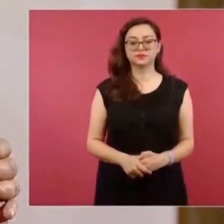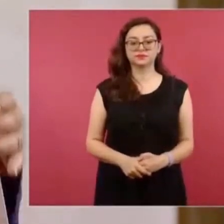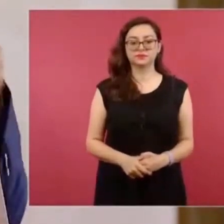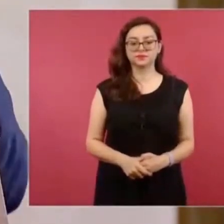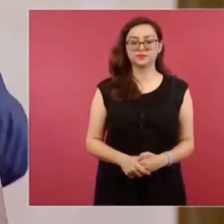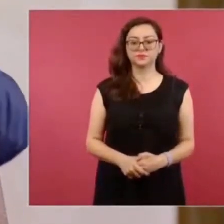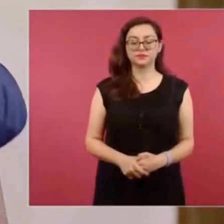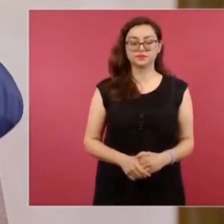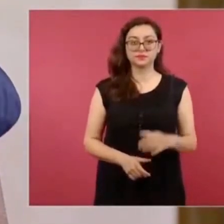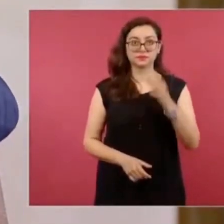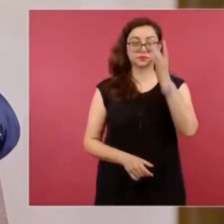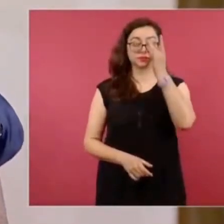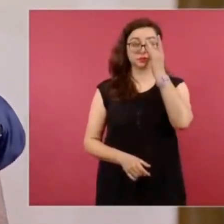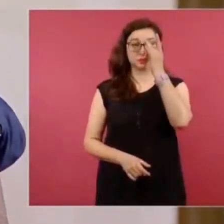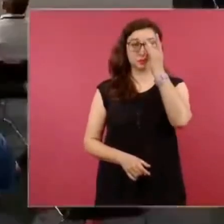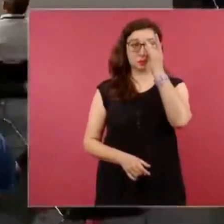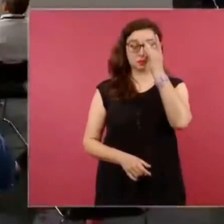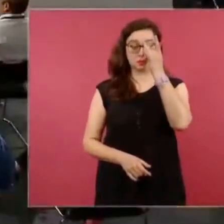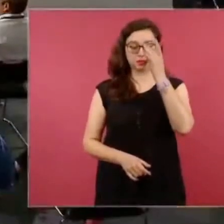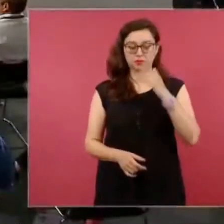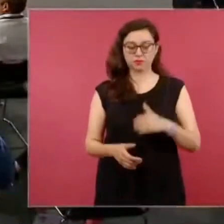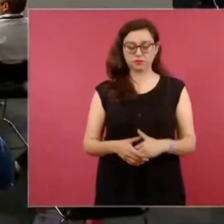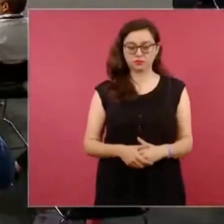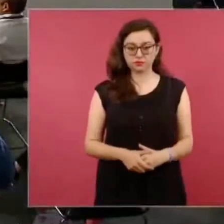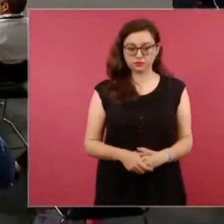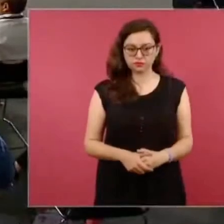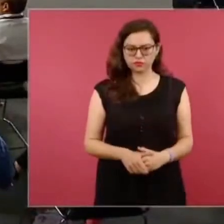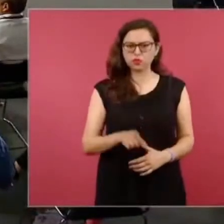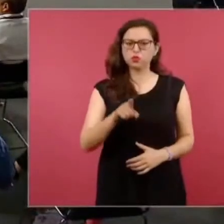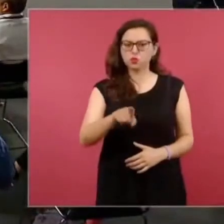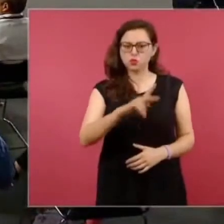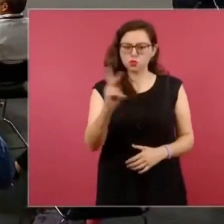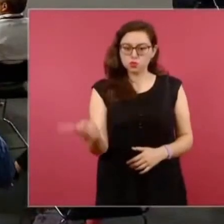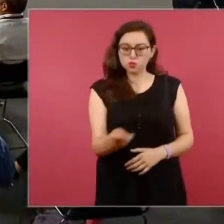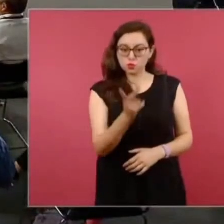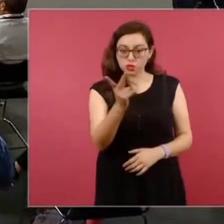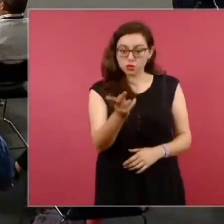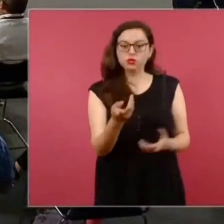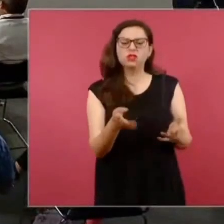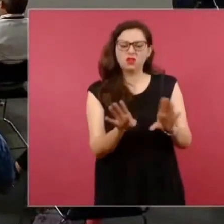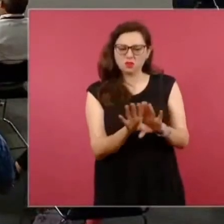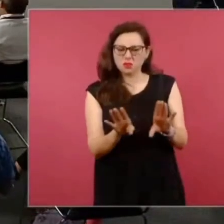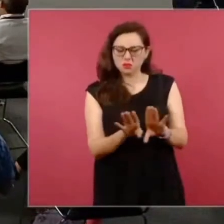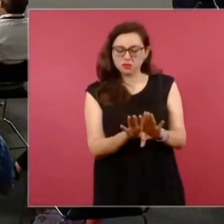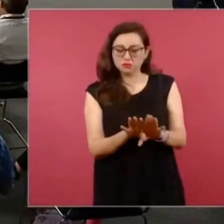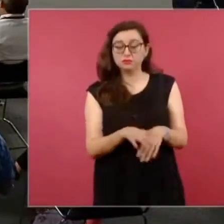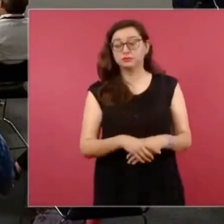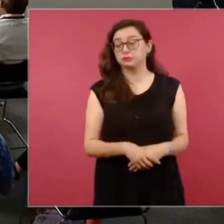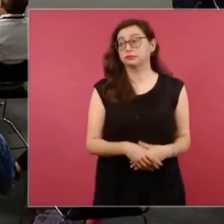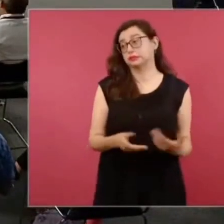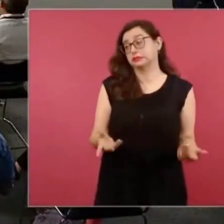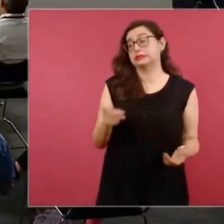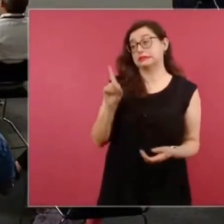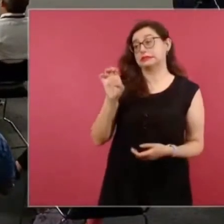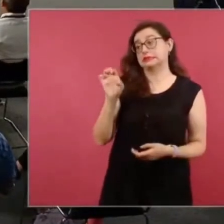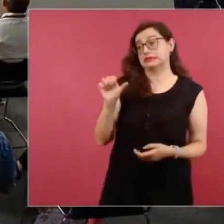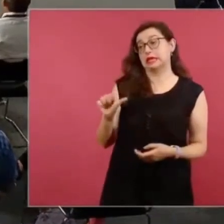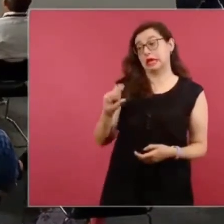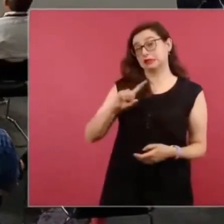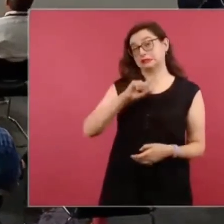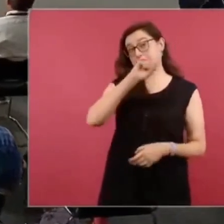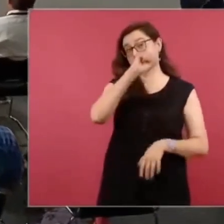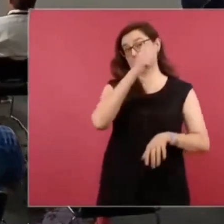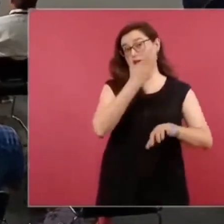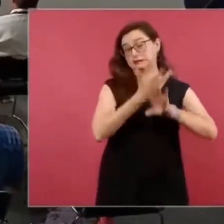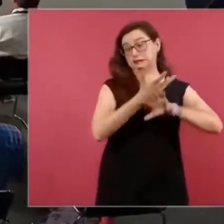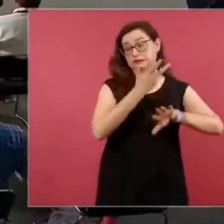¿qué es lo que preguntaste sobre? El informe de la DEA que habla de los cárteles del narcotráfico en México, Sí,